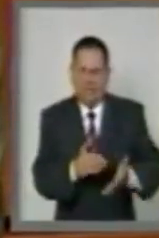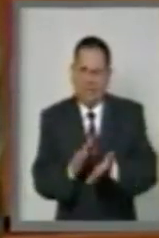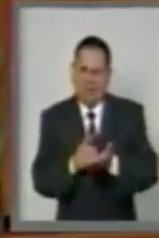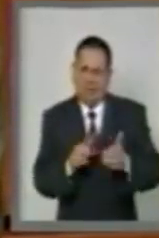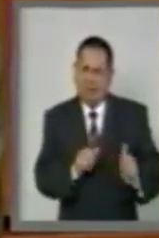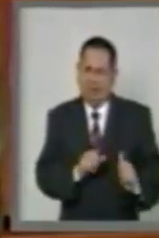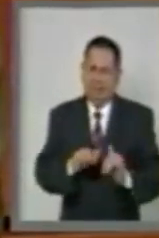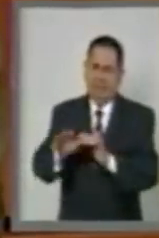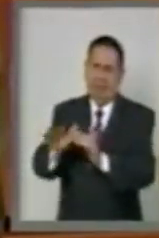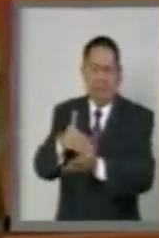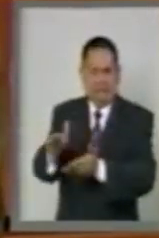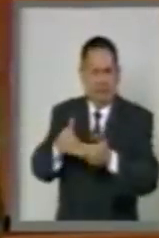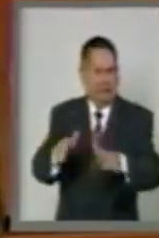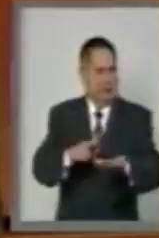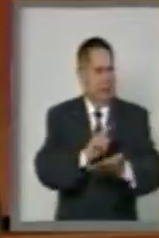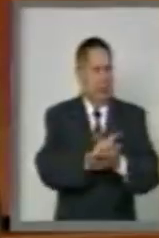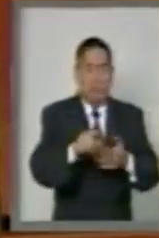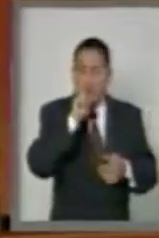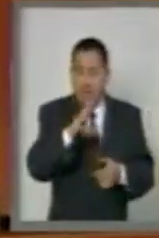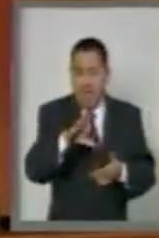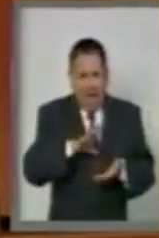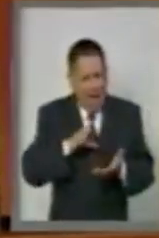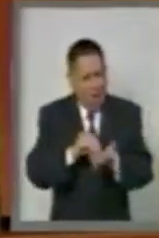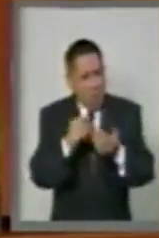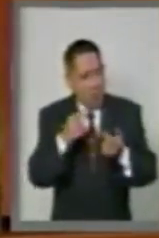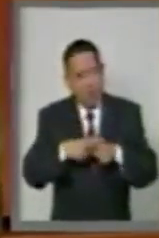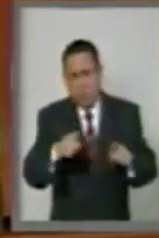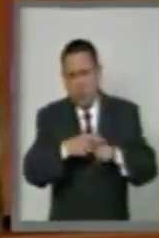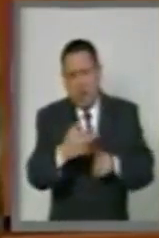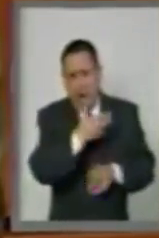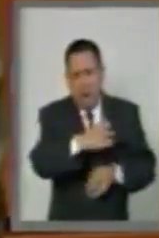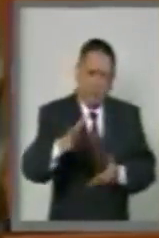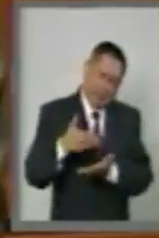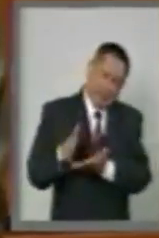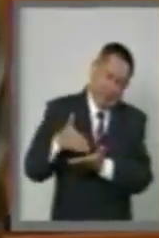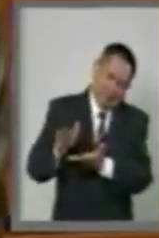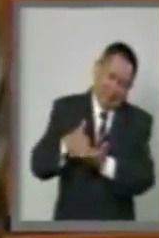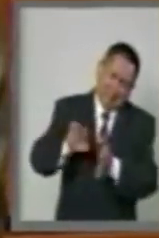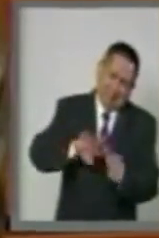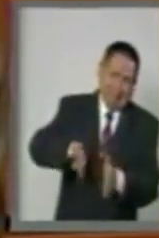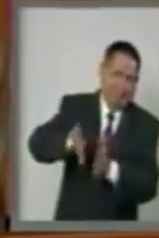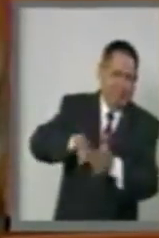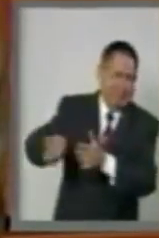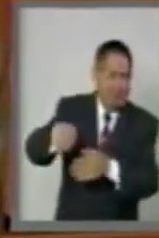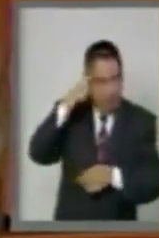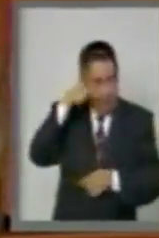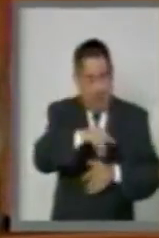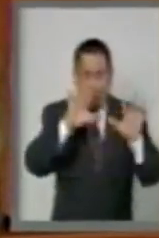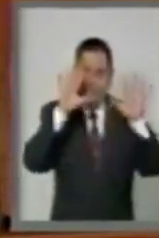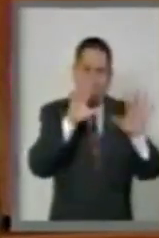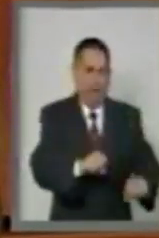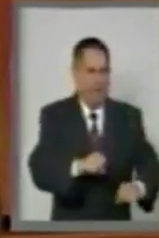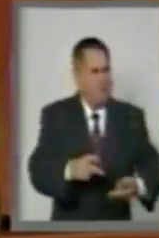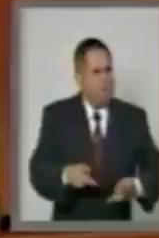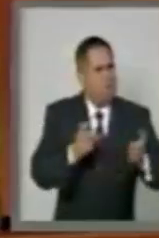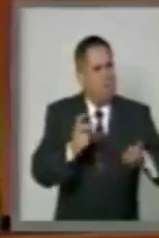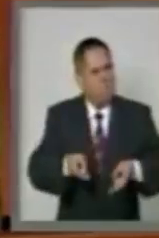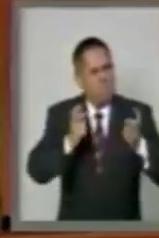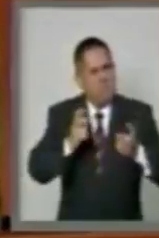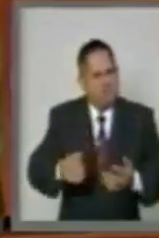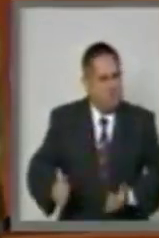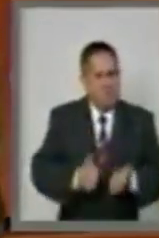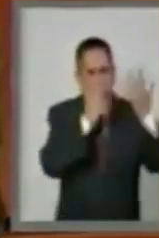se analizan, los desplazados están desplazando zonas completas para la explotación y el saqueo de este